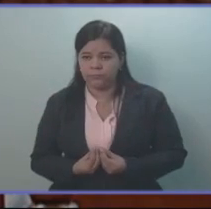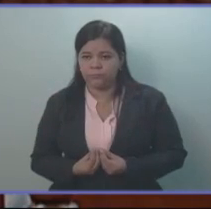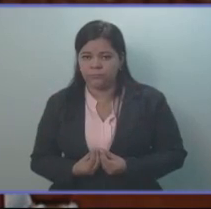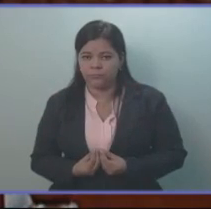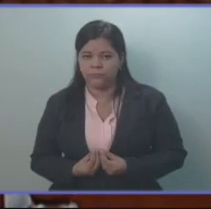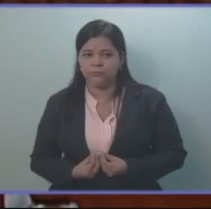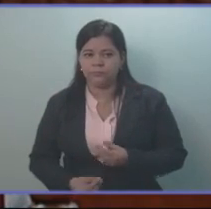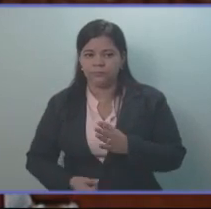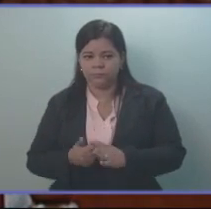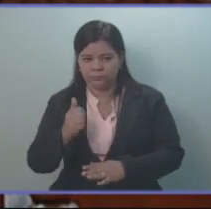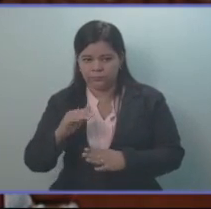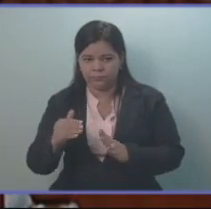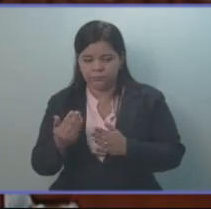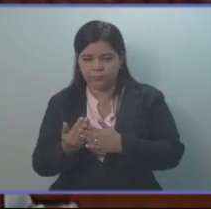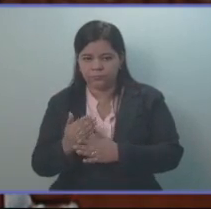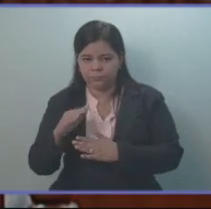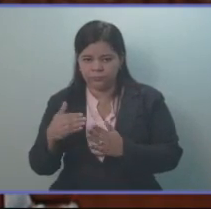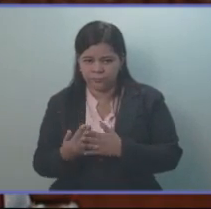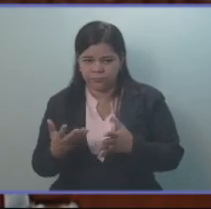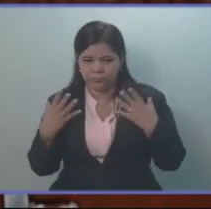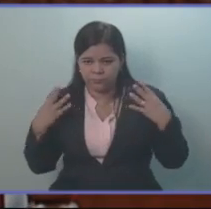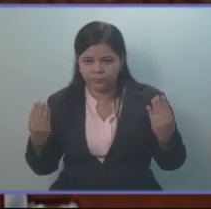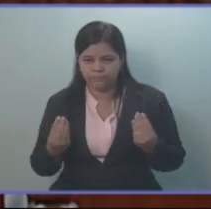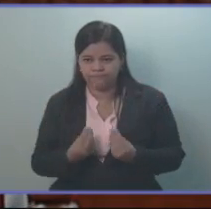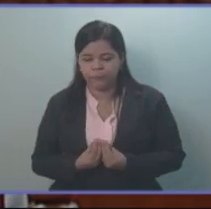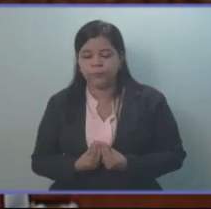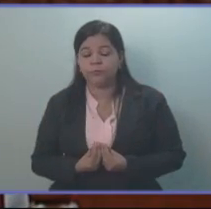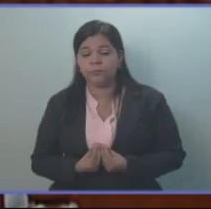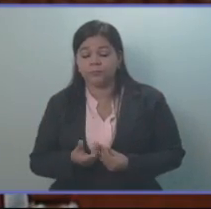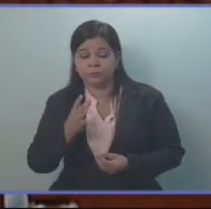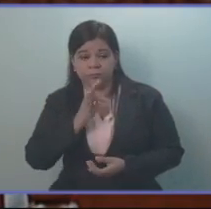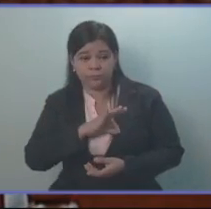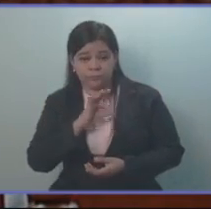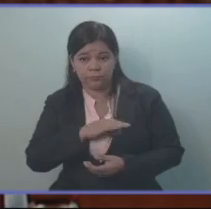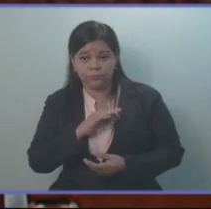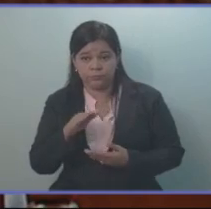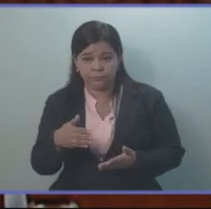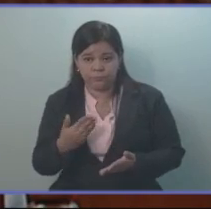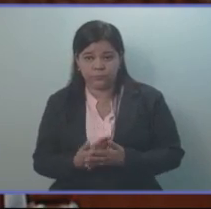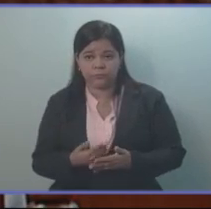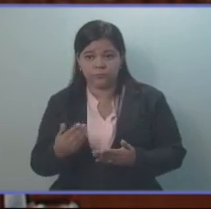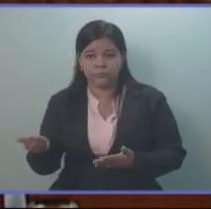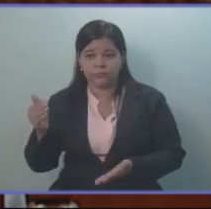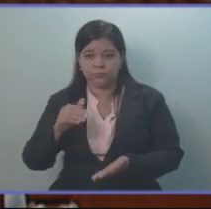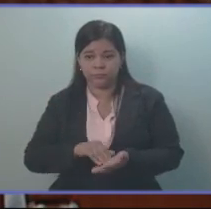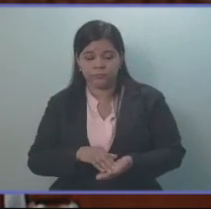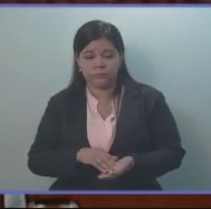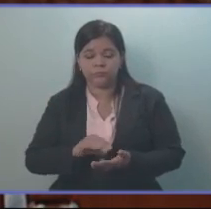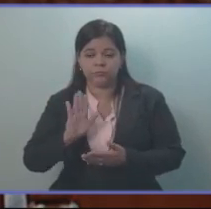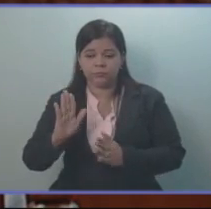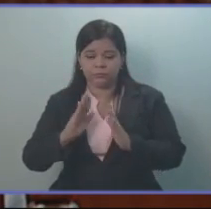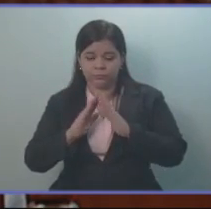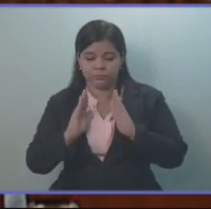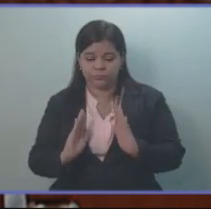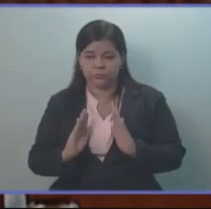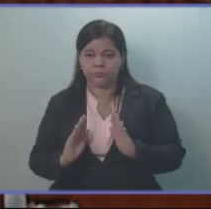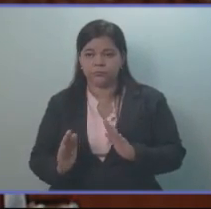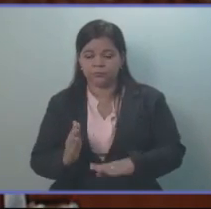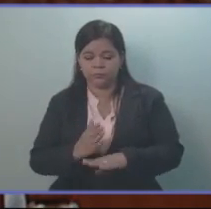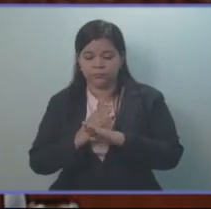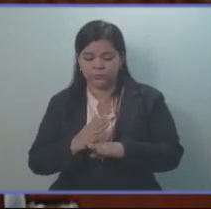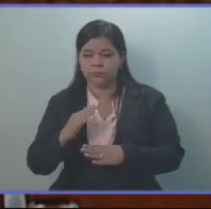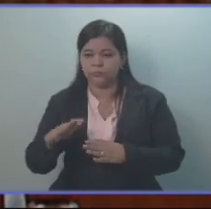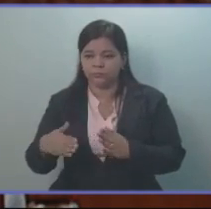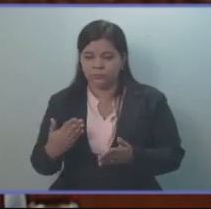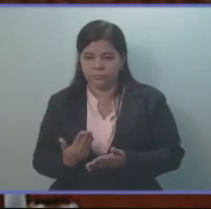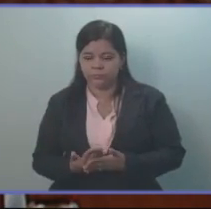y económica del Centro Histórico de San Salvador, favoreciendo el regreso a su uso residencial y la reducción del